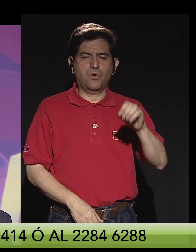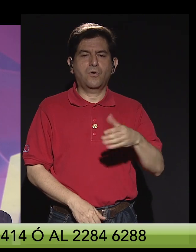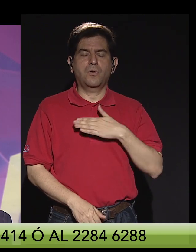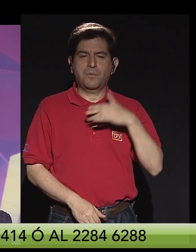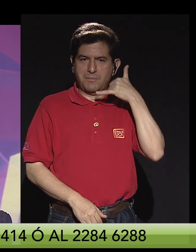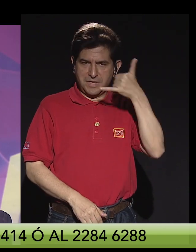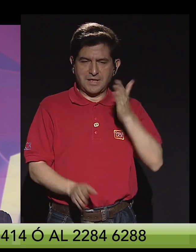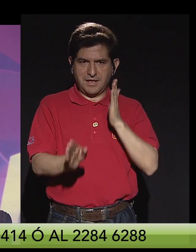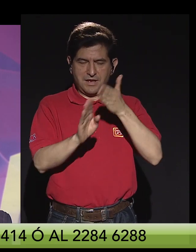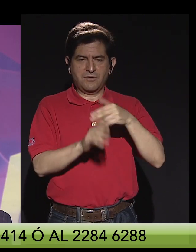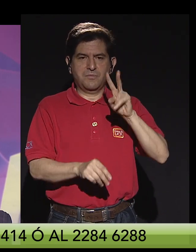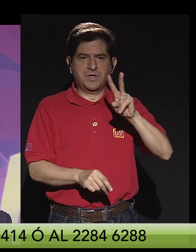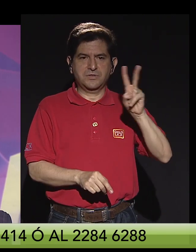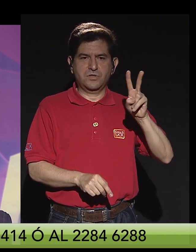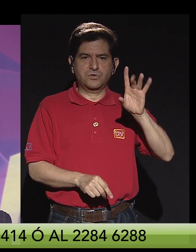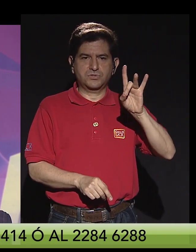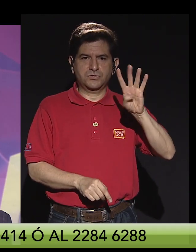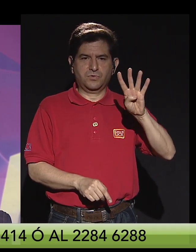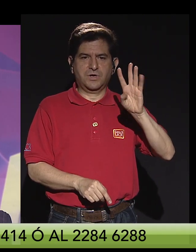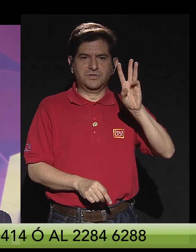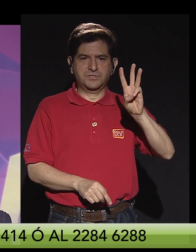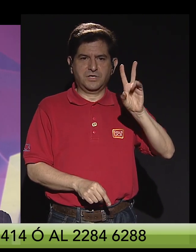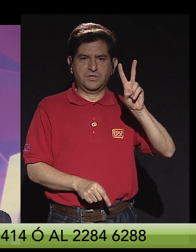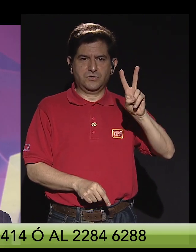2284-6414, o mi teléfono directo